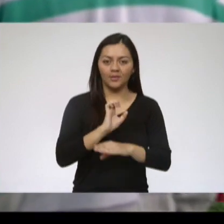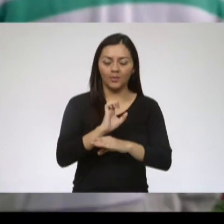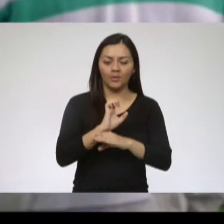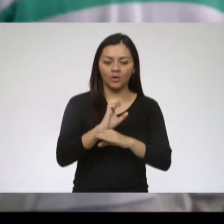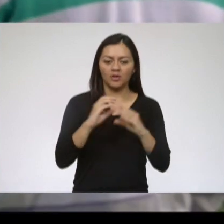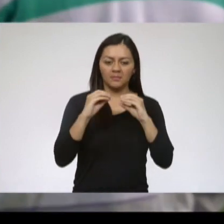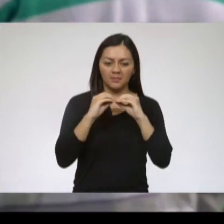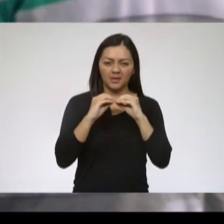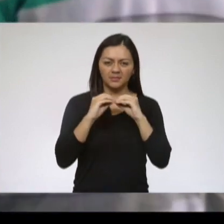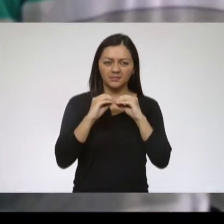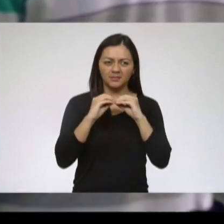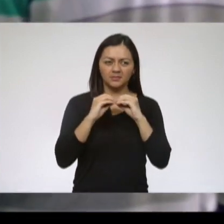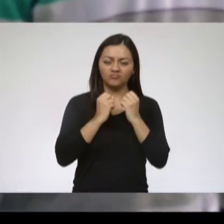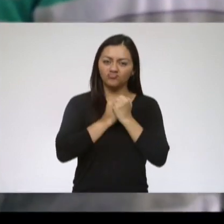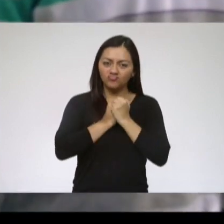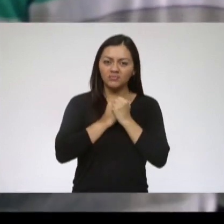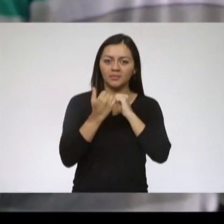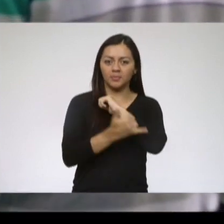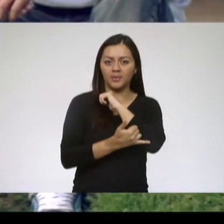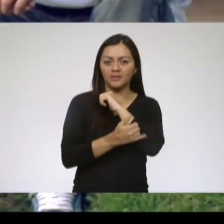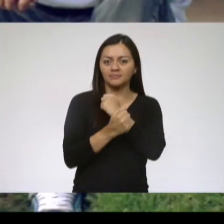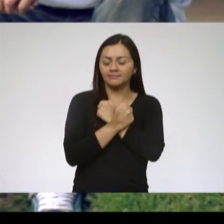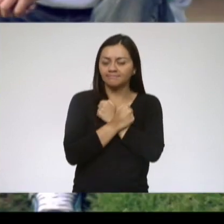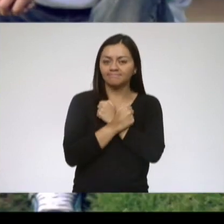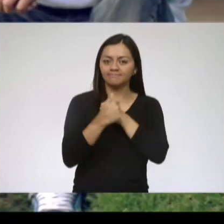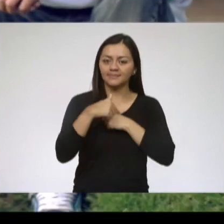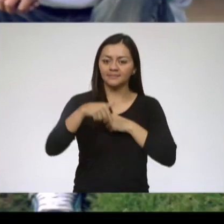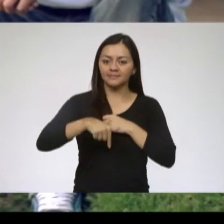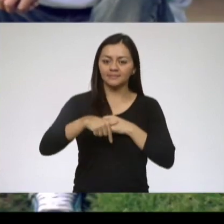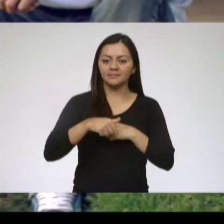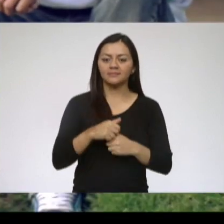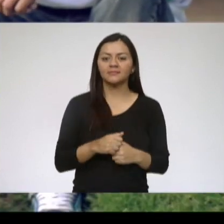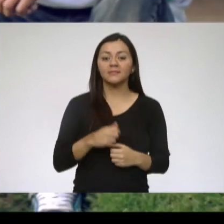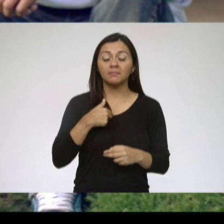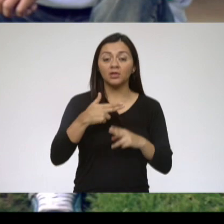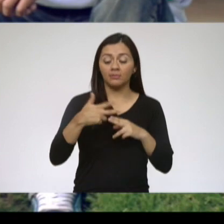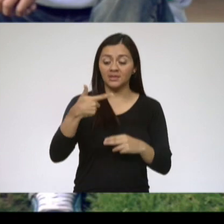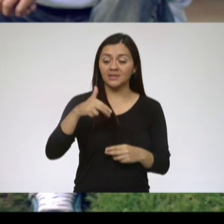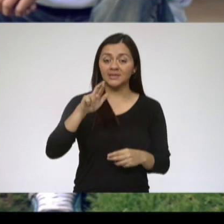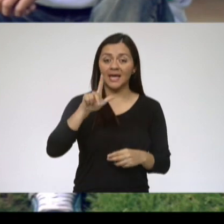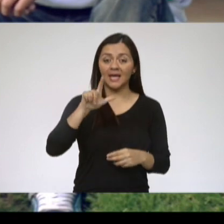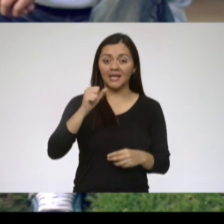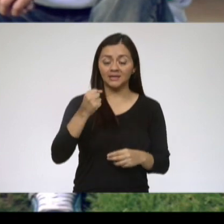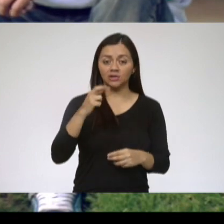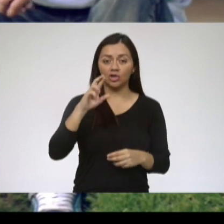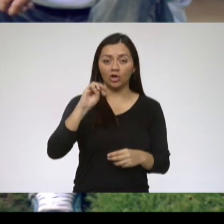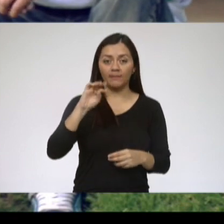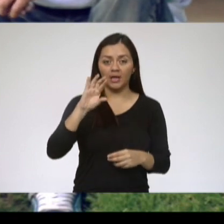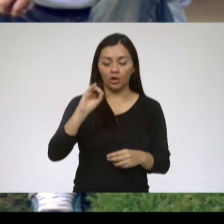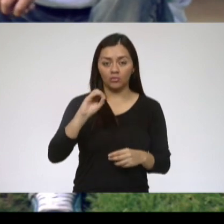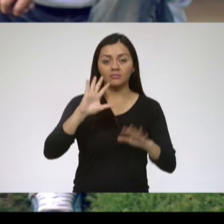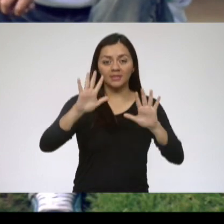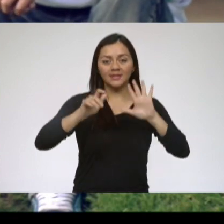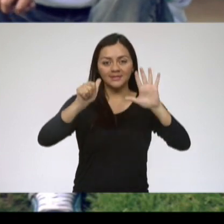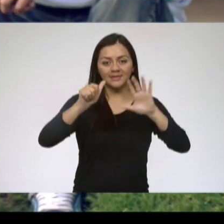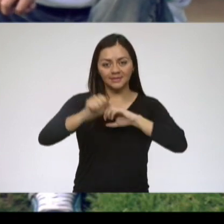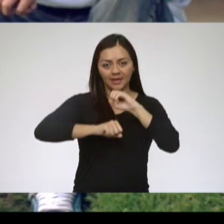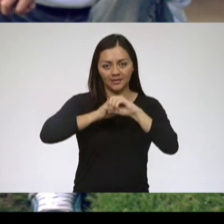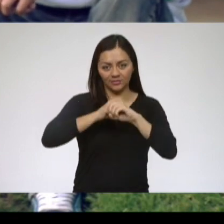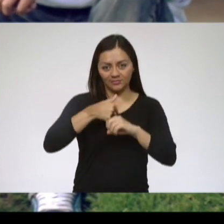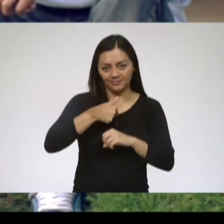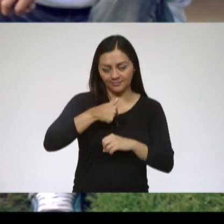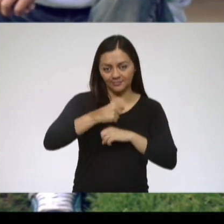con más cariño al país y eso. Soy Charlie Romero, tengo 16 años